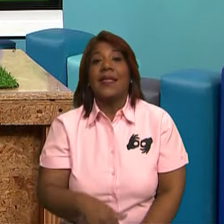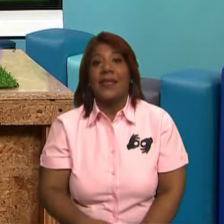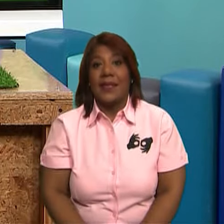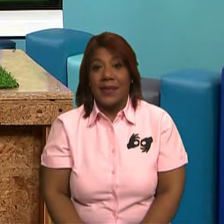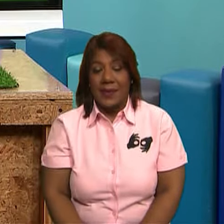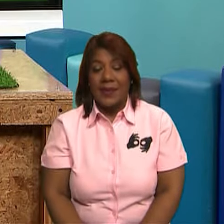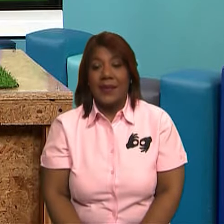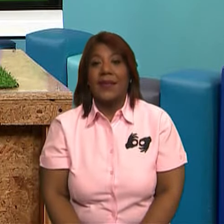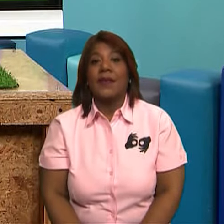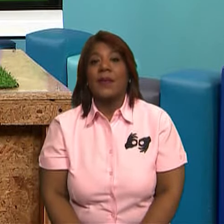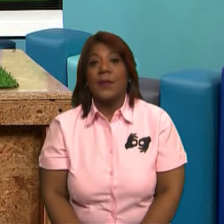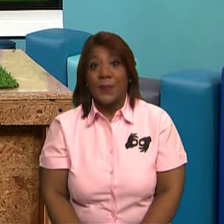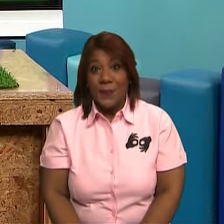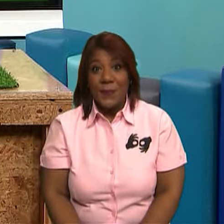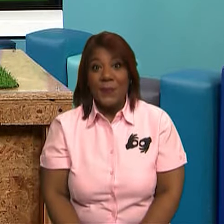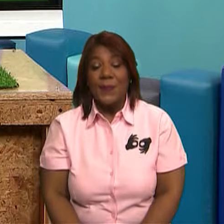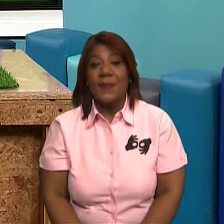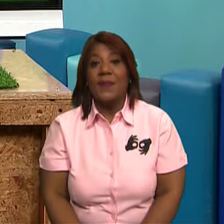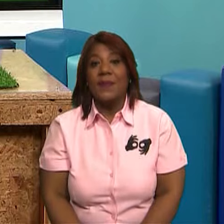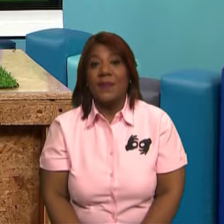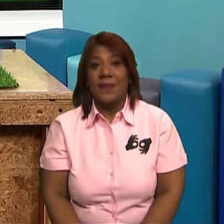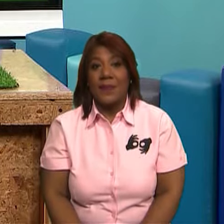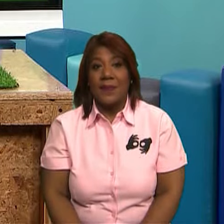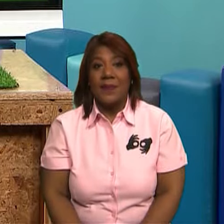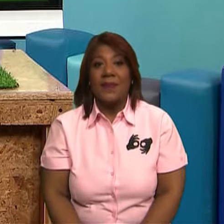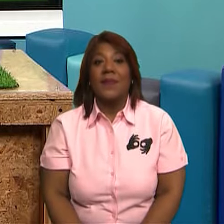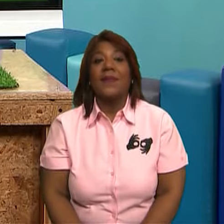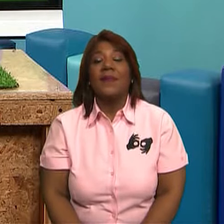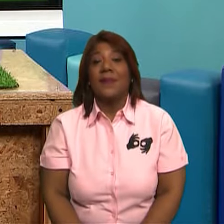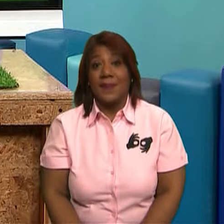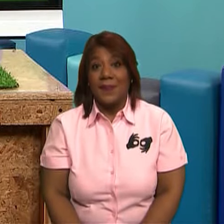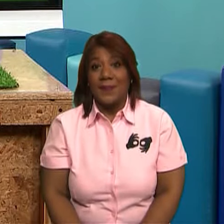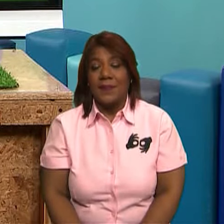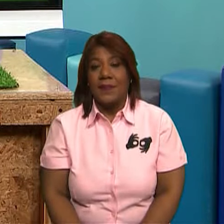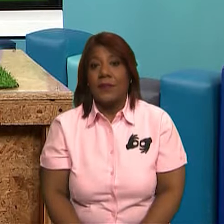chicos. No olviden 3. Ahora lo voy a depositar otra vez acá.